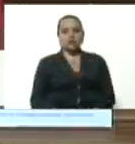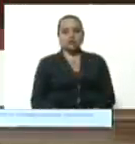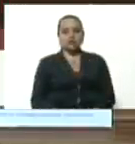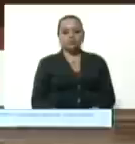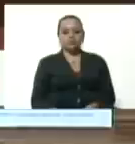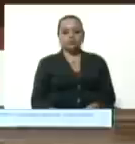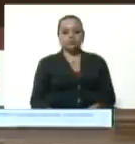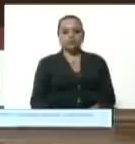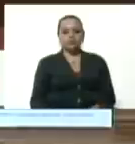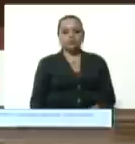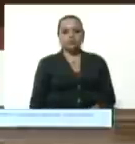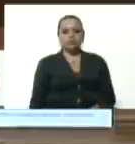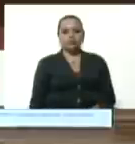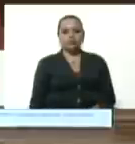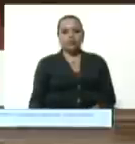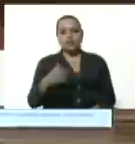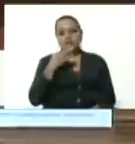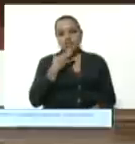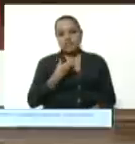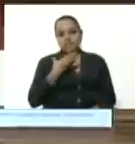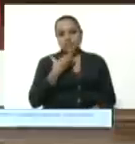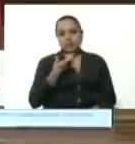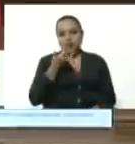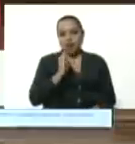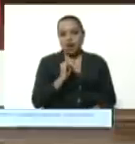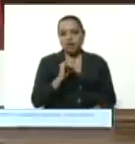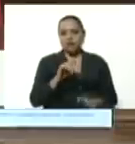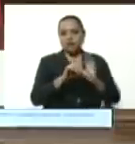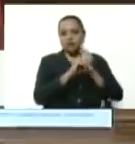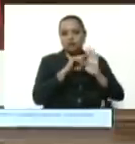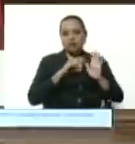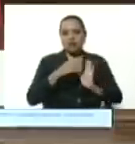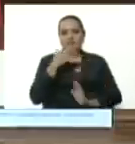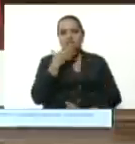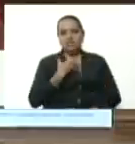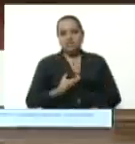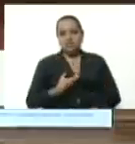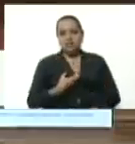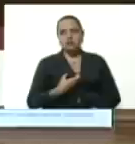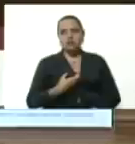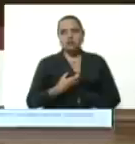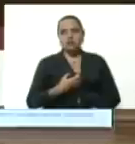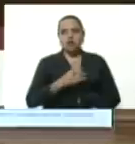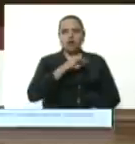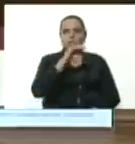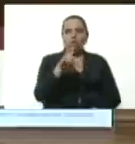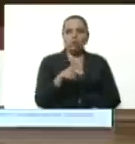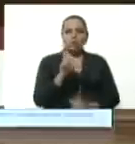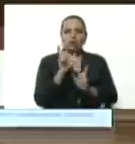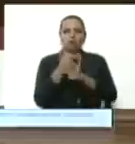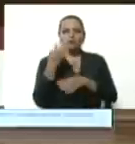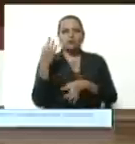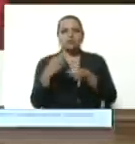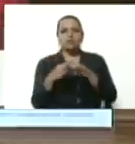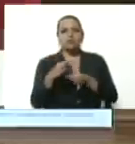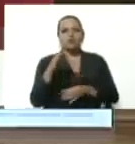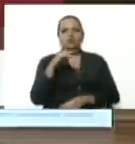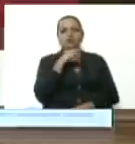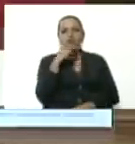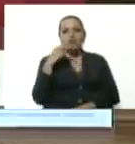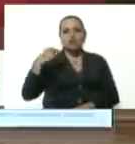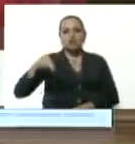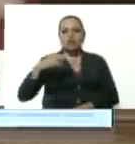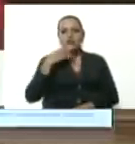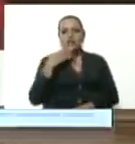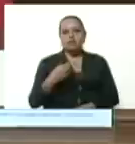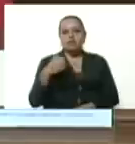ponen diciembre, pero ahí está, diciembre, perdón, julio, agosto, septiembre, octubre, noviembre y diciembre. Cada